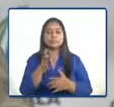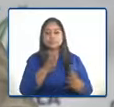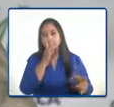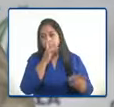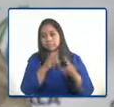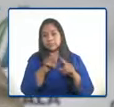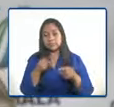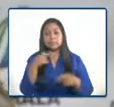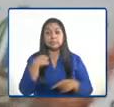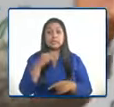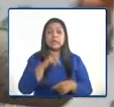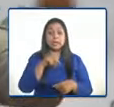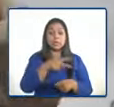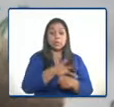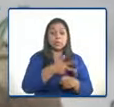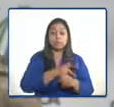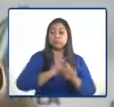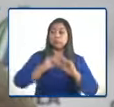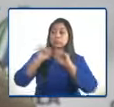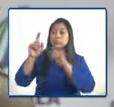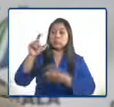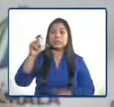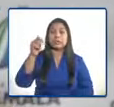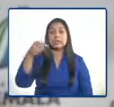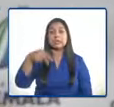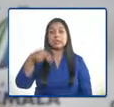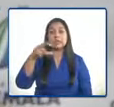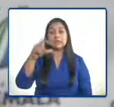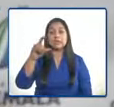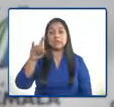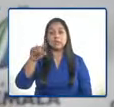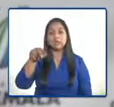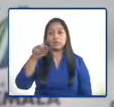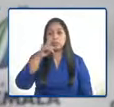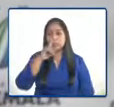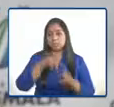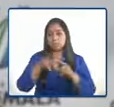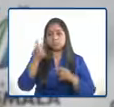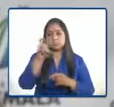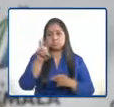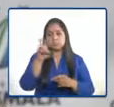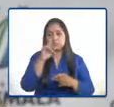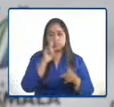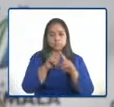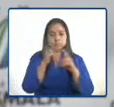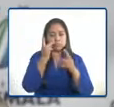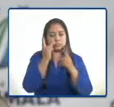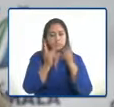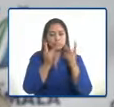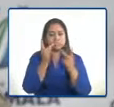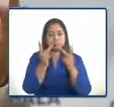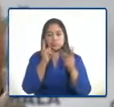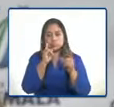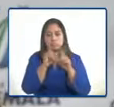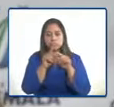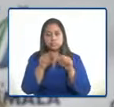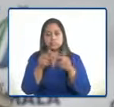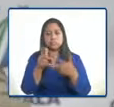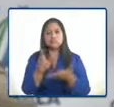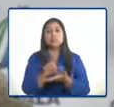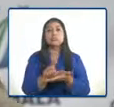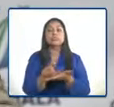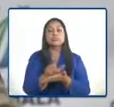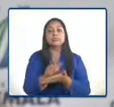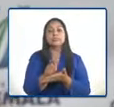vuelo de Cancún vamos a poder atraer todo ese turismo que está visitando esta ciudad de Cancún y